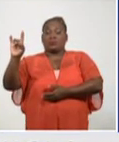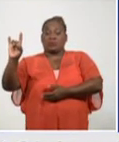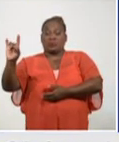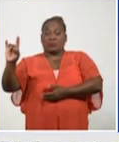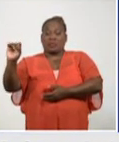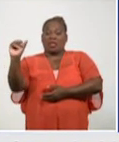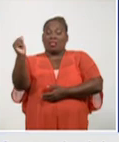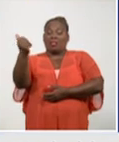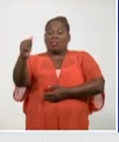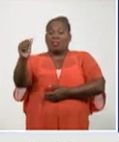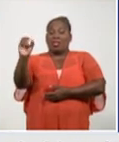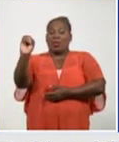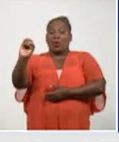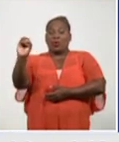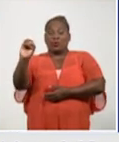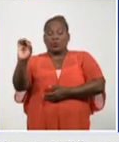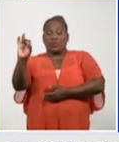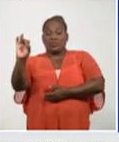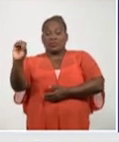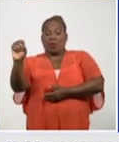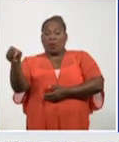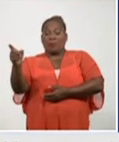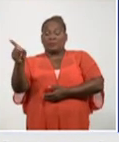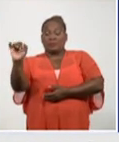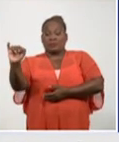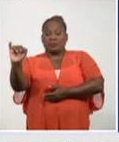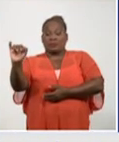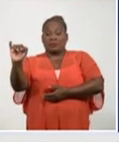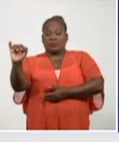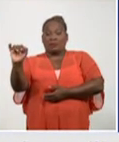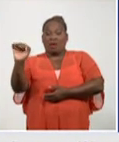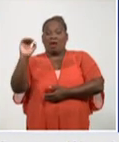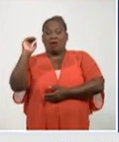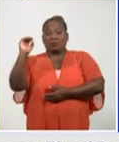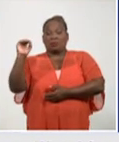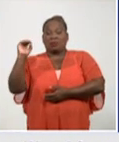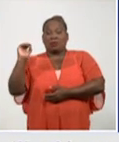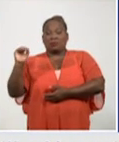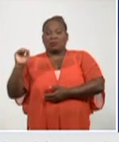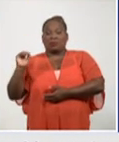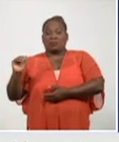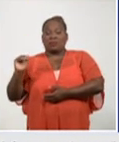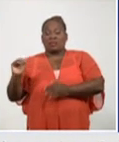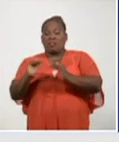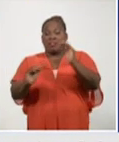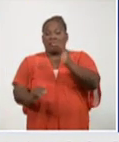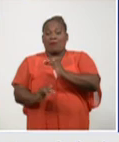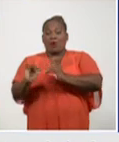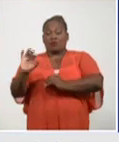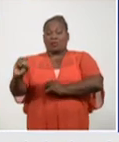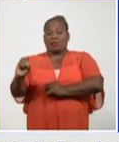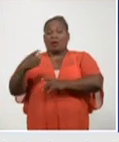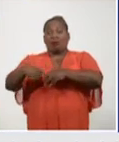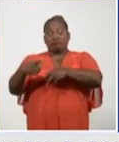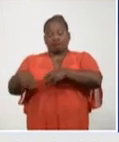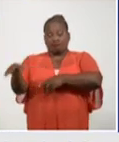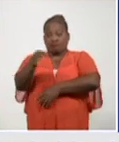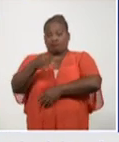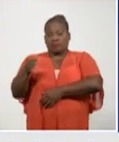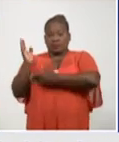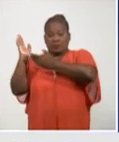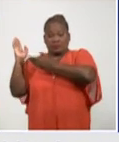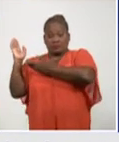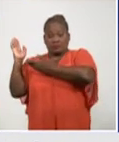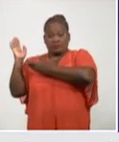octubre 70,16 y así por debajo de 70 todos los demás municipios. Como ven, la